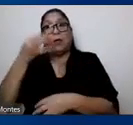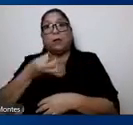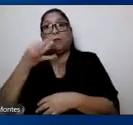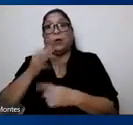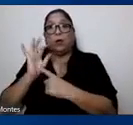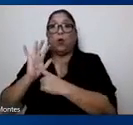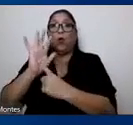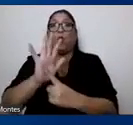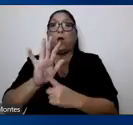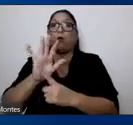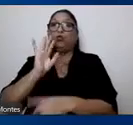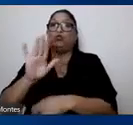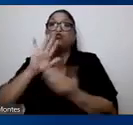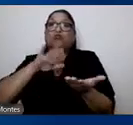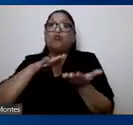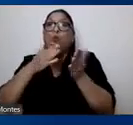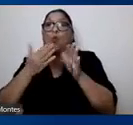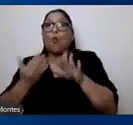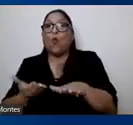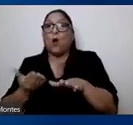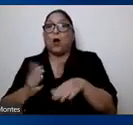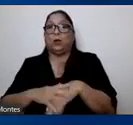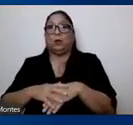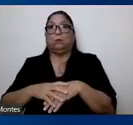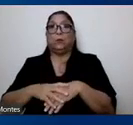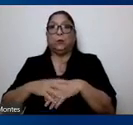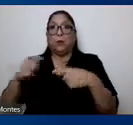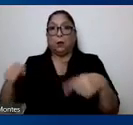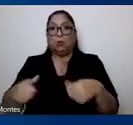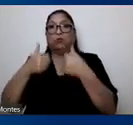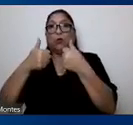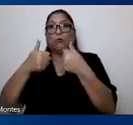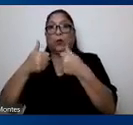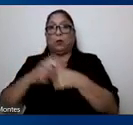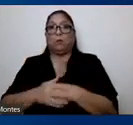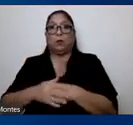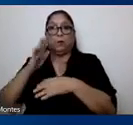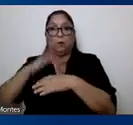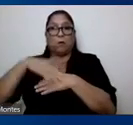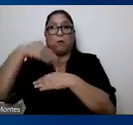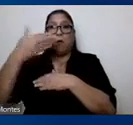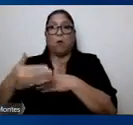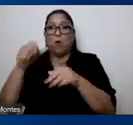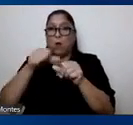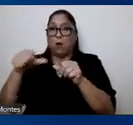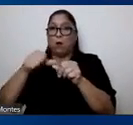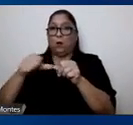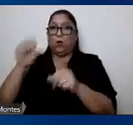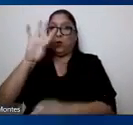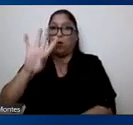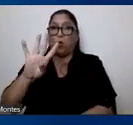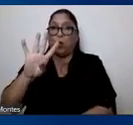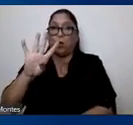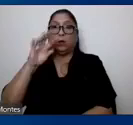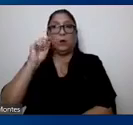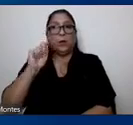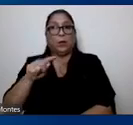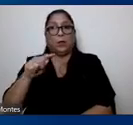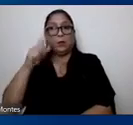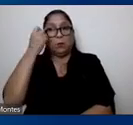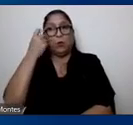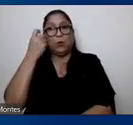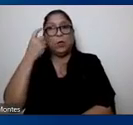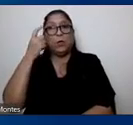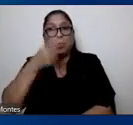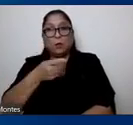su posterior muerte en un enfrentamiento. Vamos a pasar a la sala número 4. Hay que entender también de